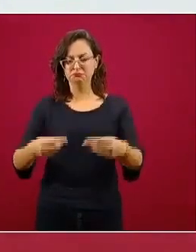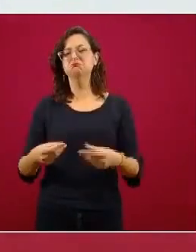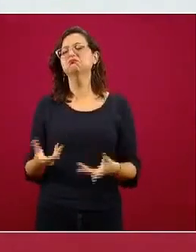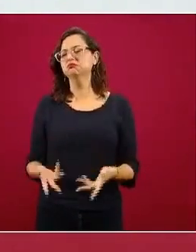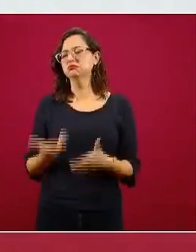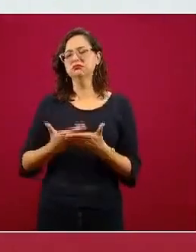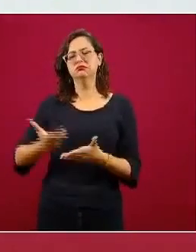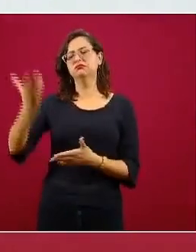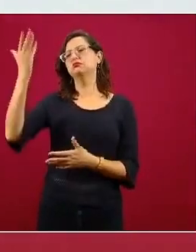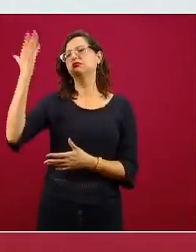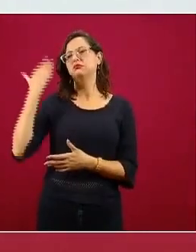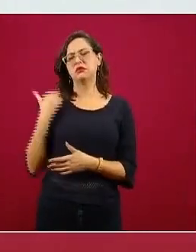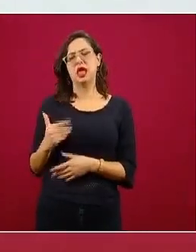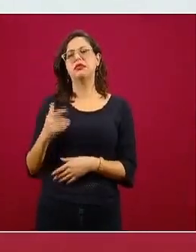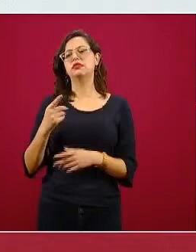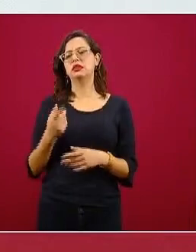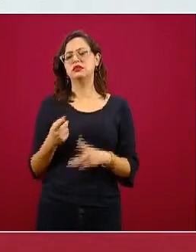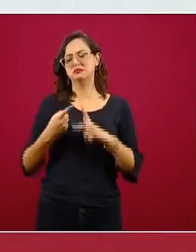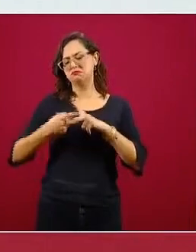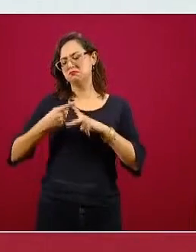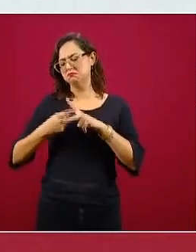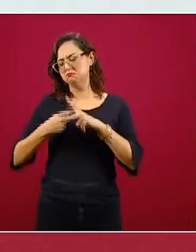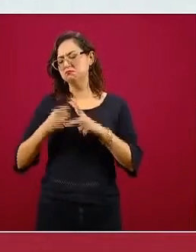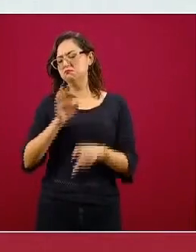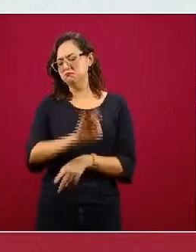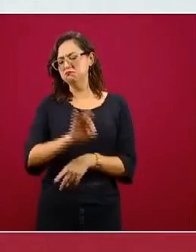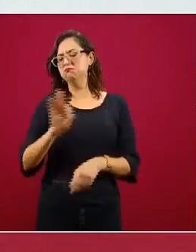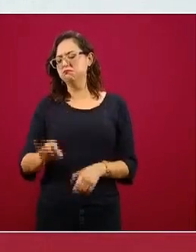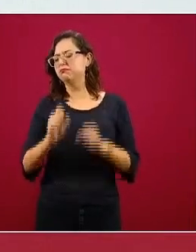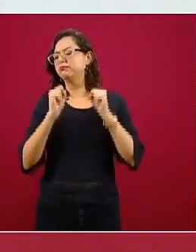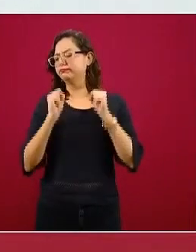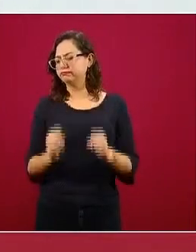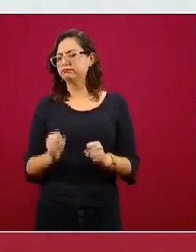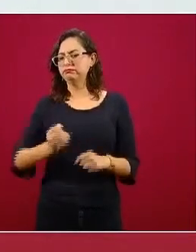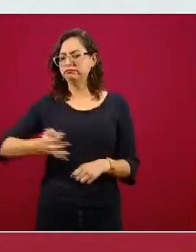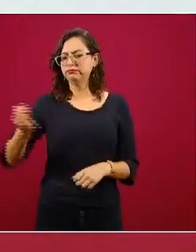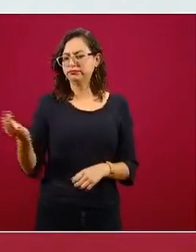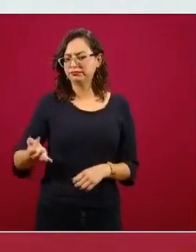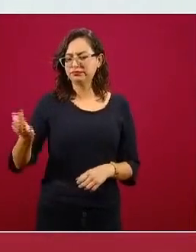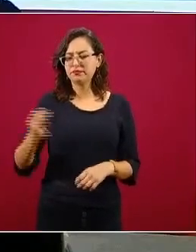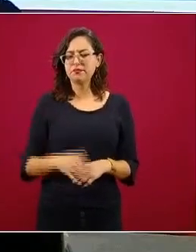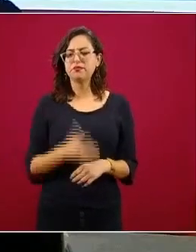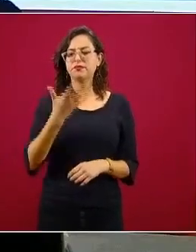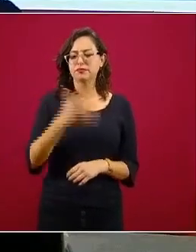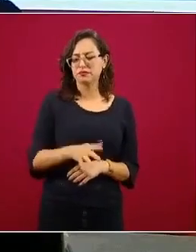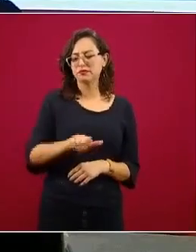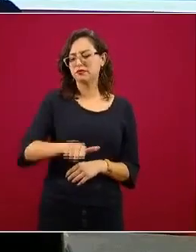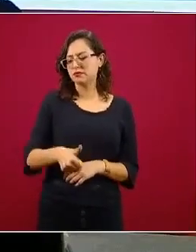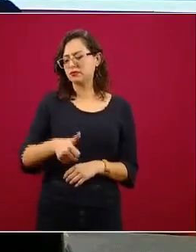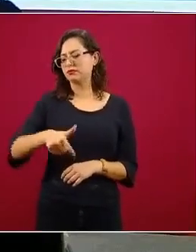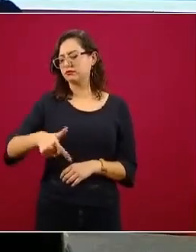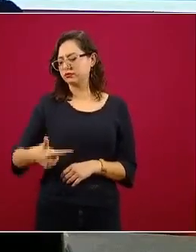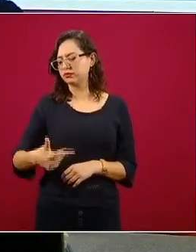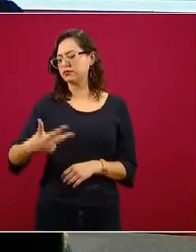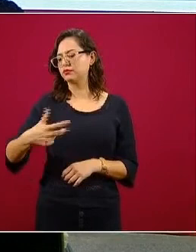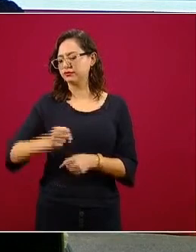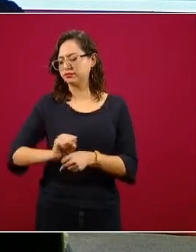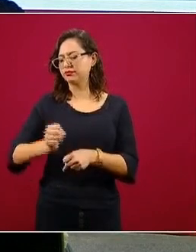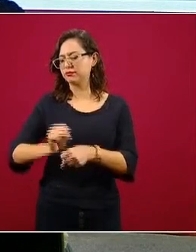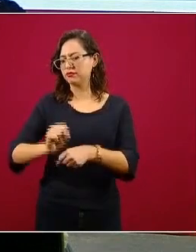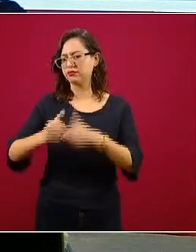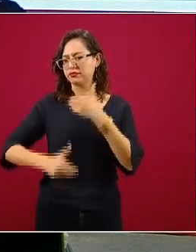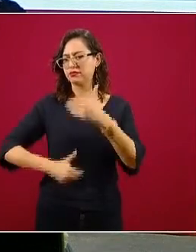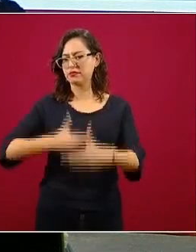el que mostramos aquí con las predicciones matemáticas y las curvas, semanas 10, 11, 12, 13,